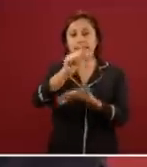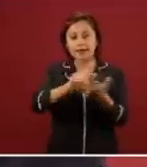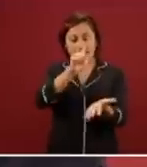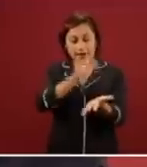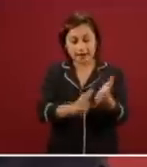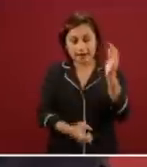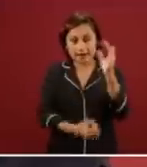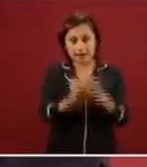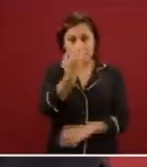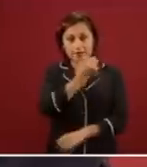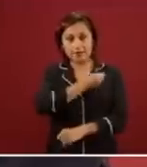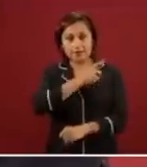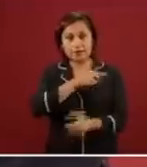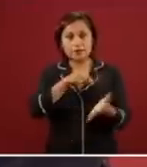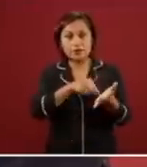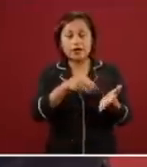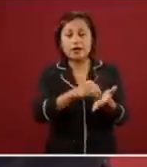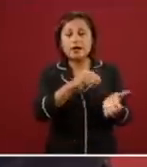establece la gratuidad.